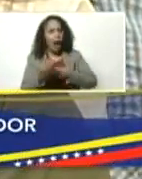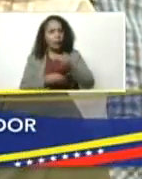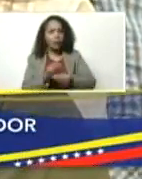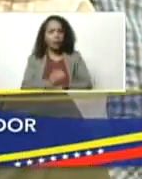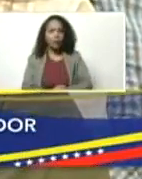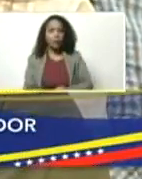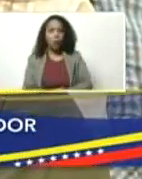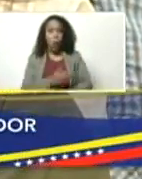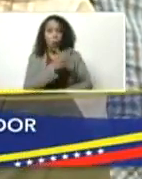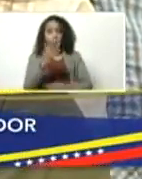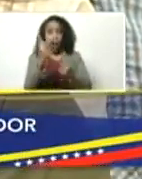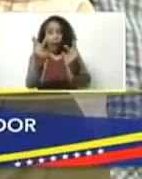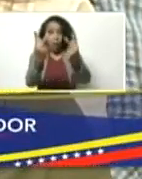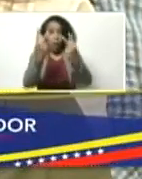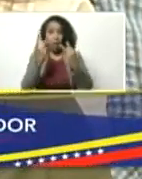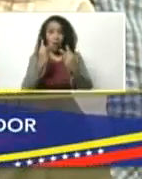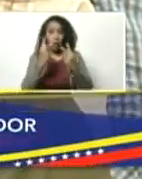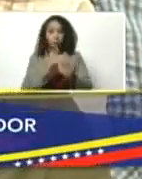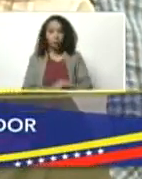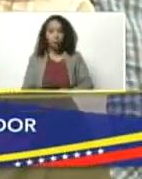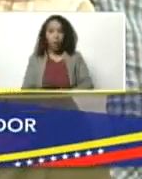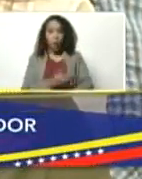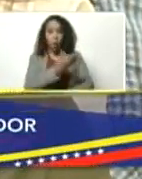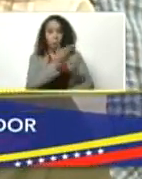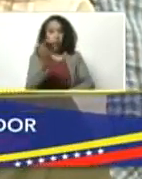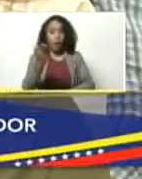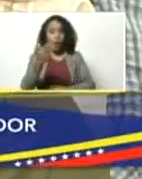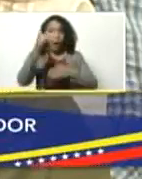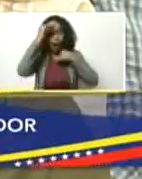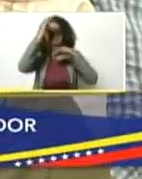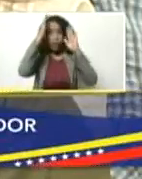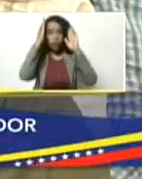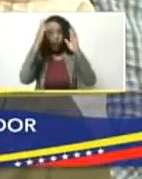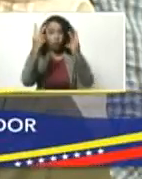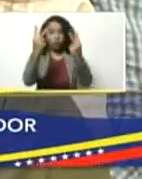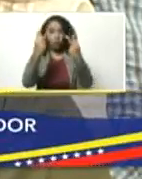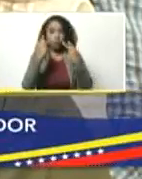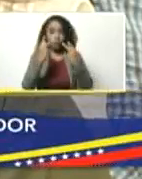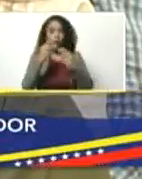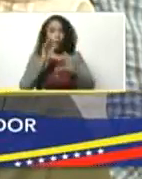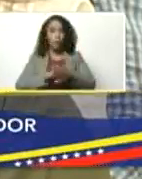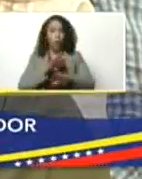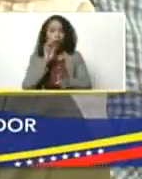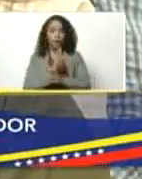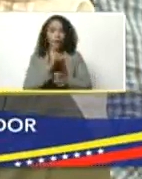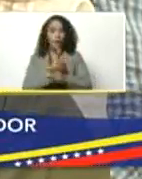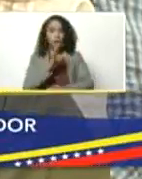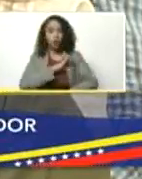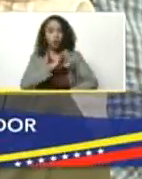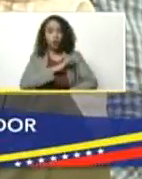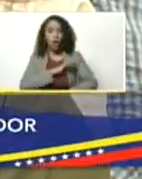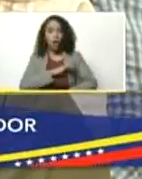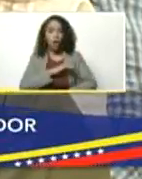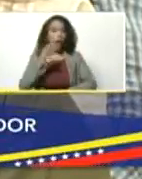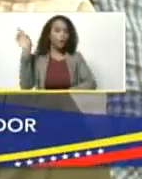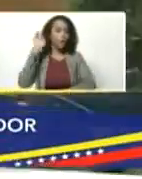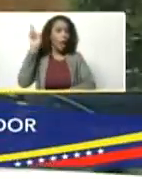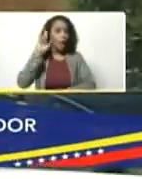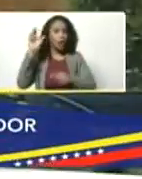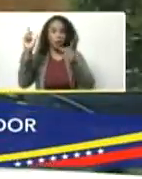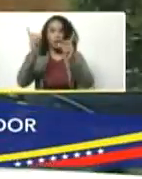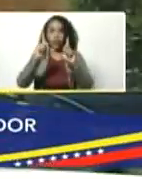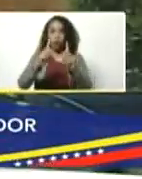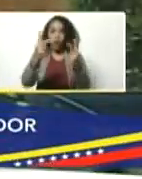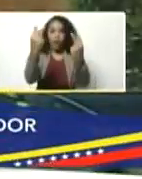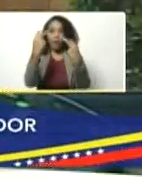A ustedes que me ven, a ustedes que me escuchan, por las redes sociales, por la radio, por la